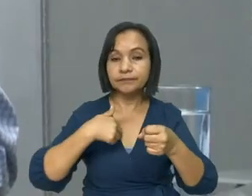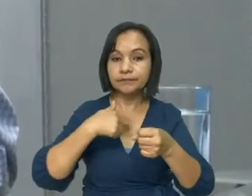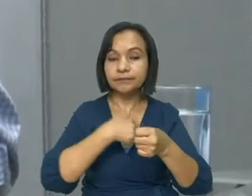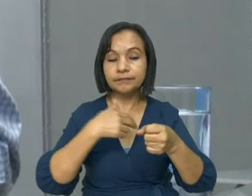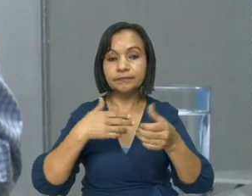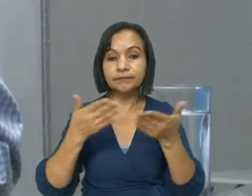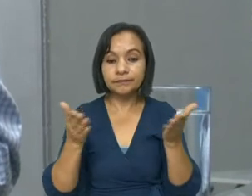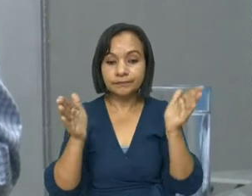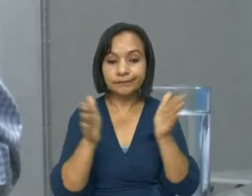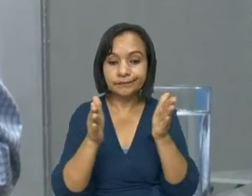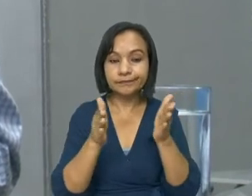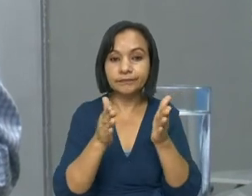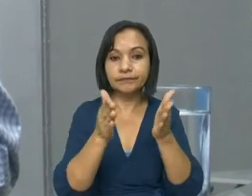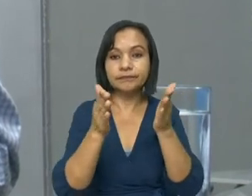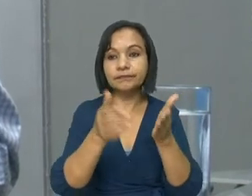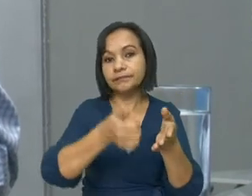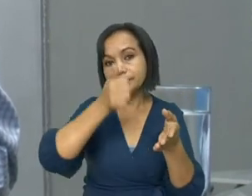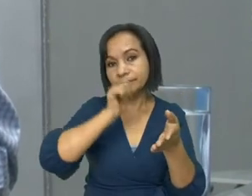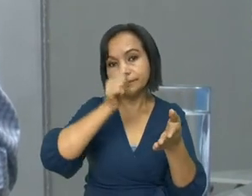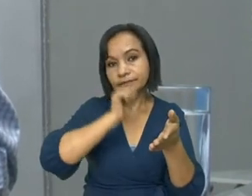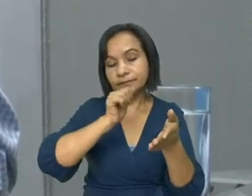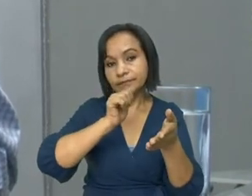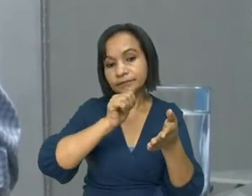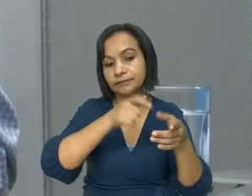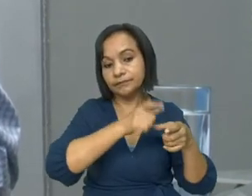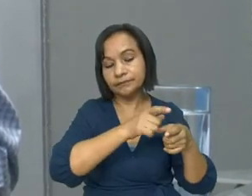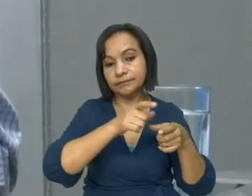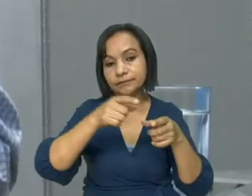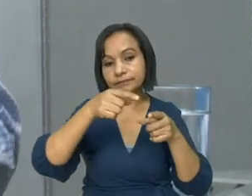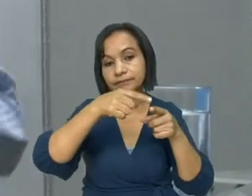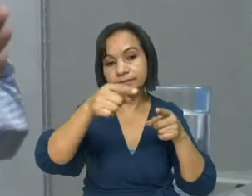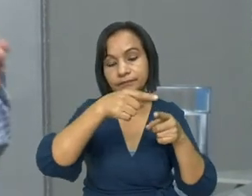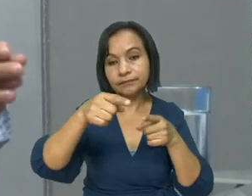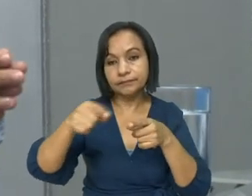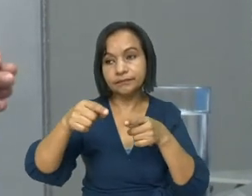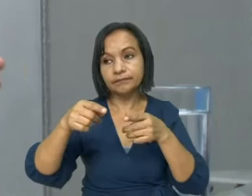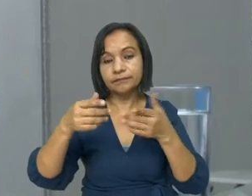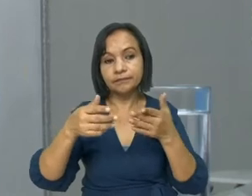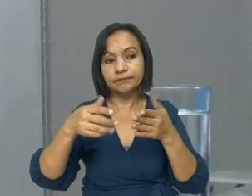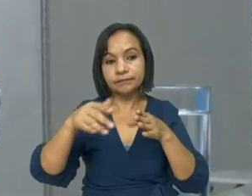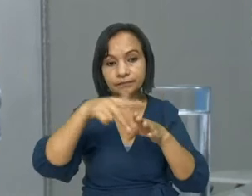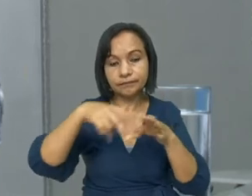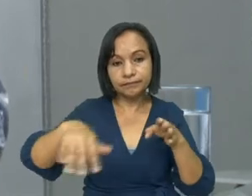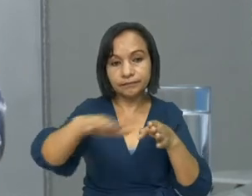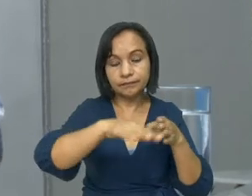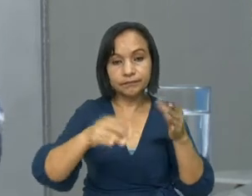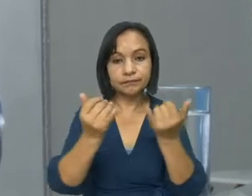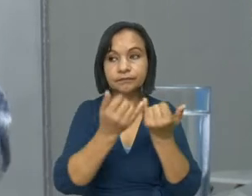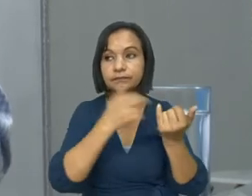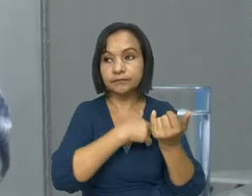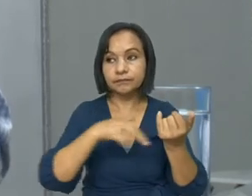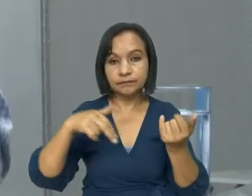brecha de agua potable y saneamiento a nivel rural. Sabemos nosotros que si un sistema que